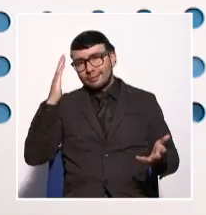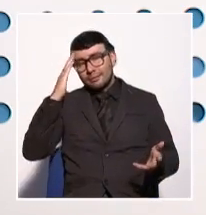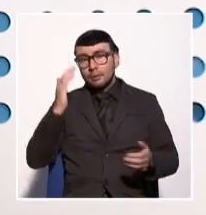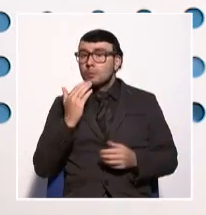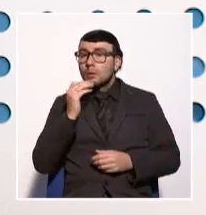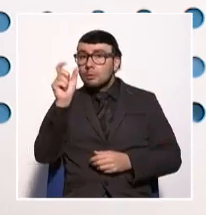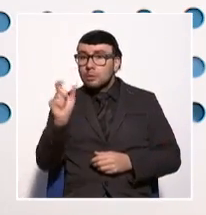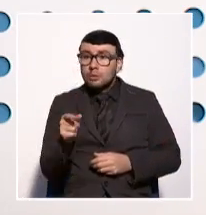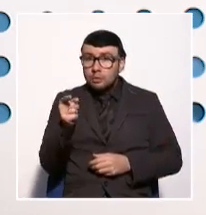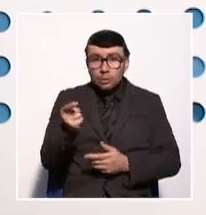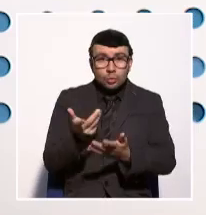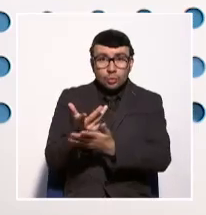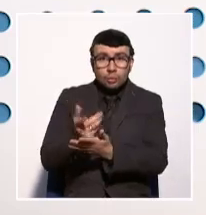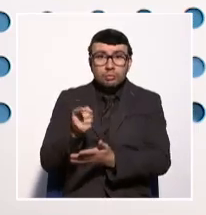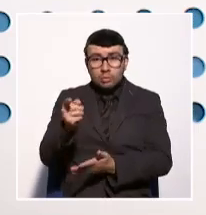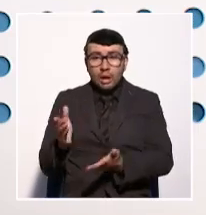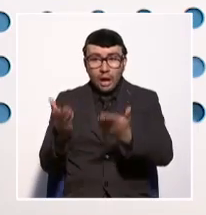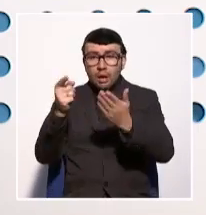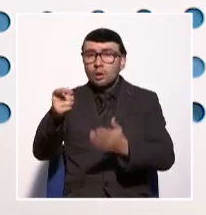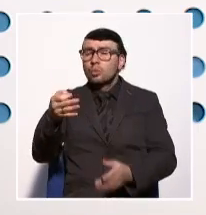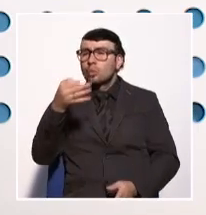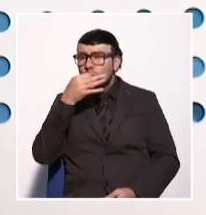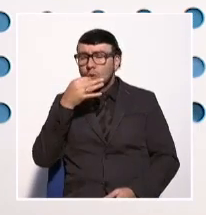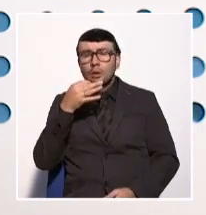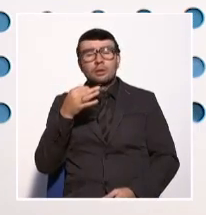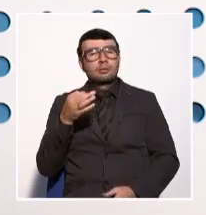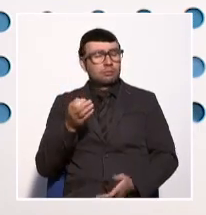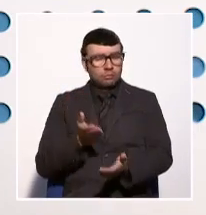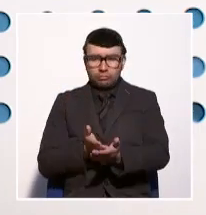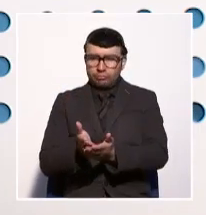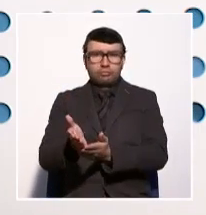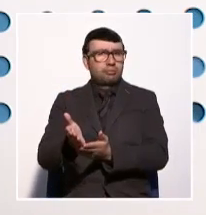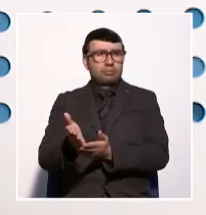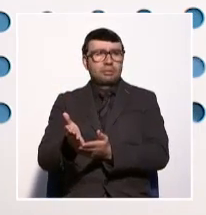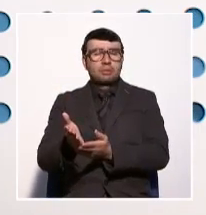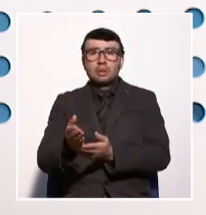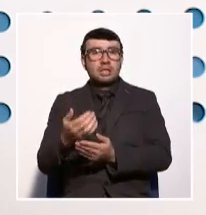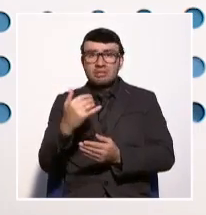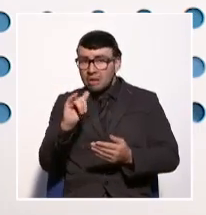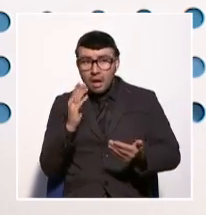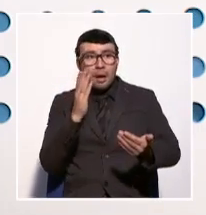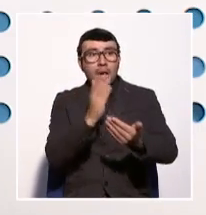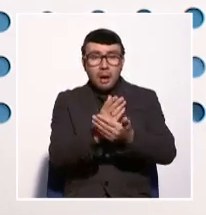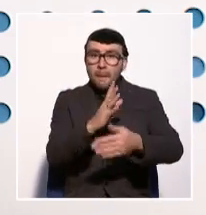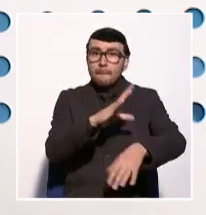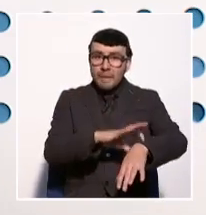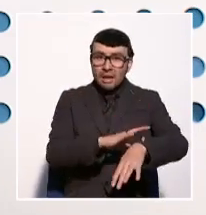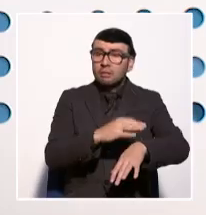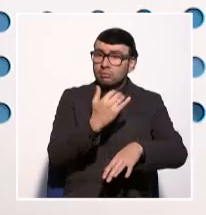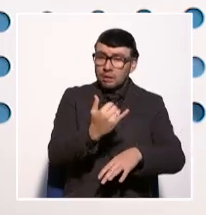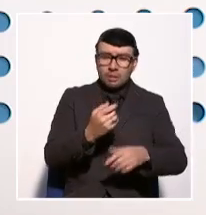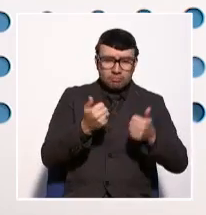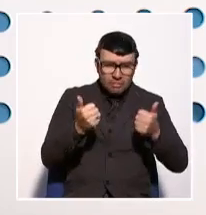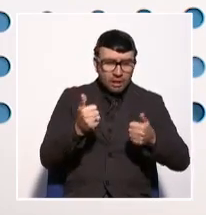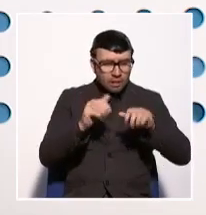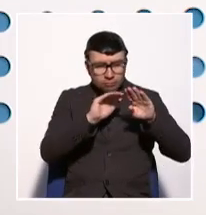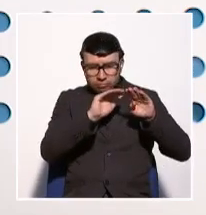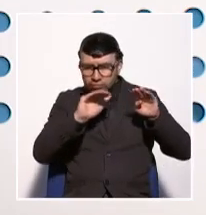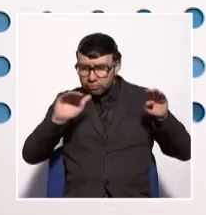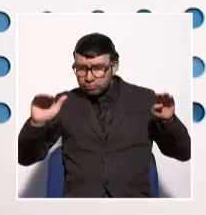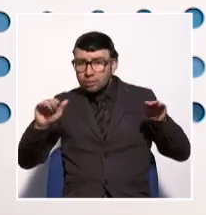abandone de medicamentos hasta que no esté certero de que sus cifras tensionales están